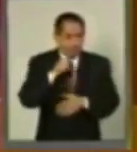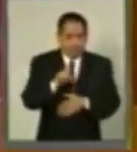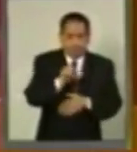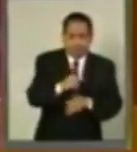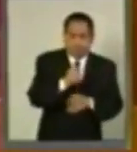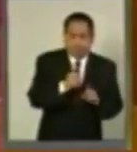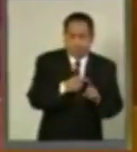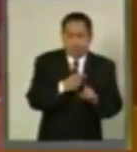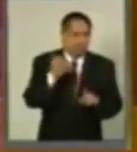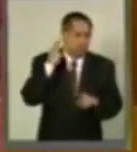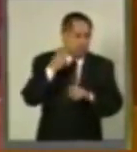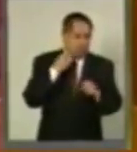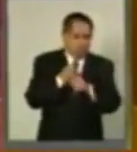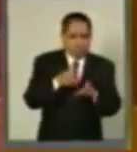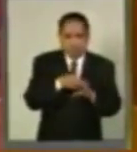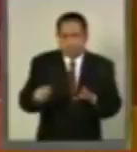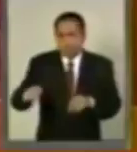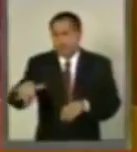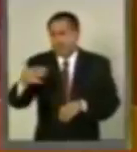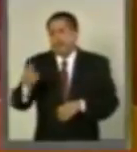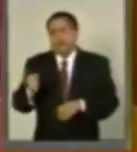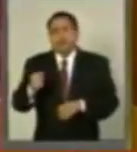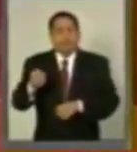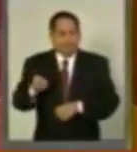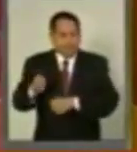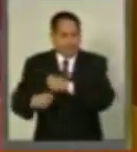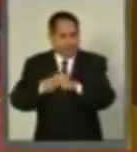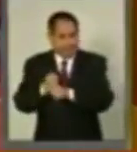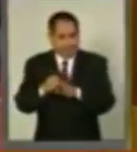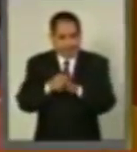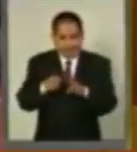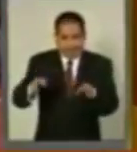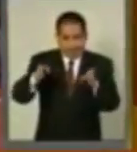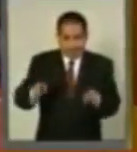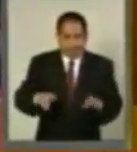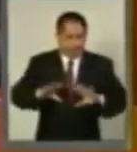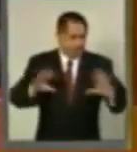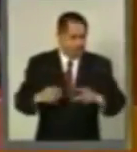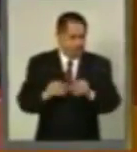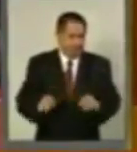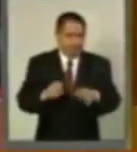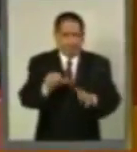de septiembre del año pasado y el 15 de septiembre del presente, hubo